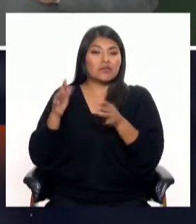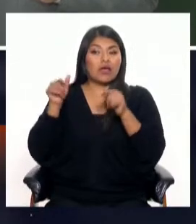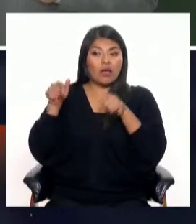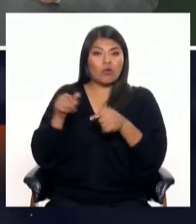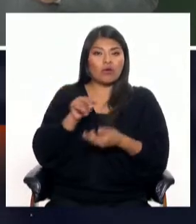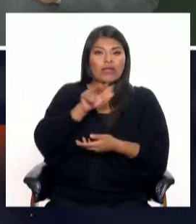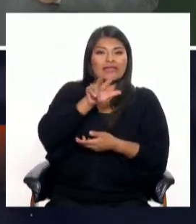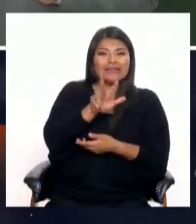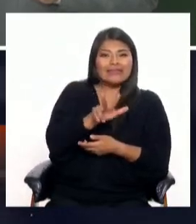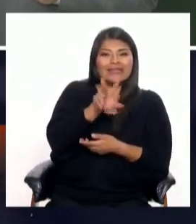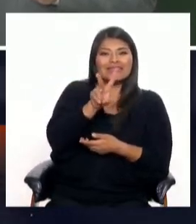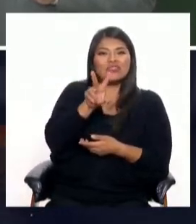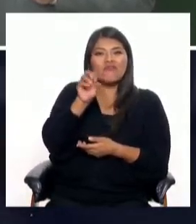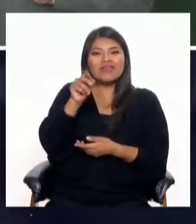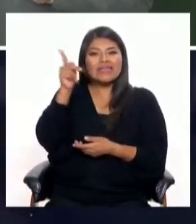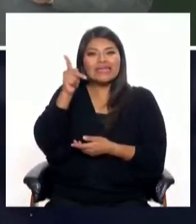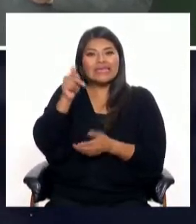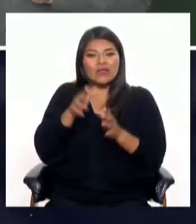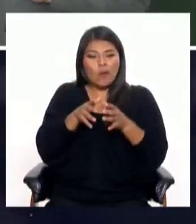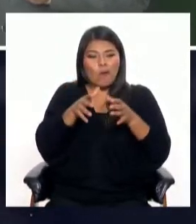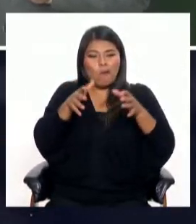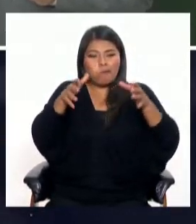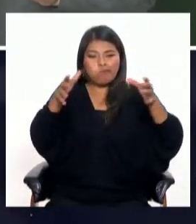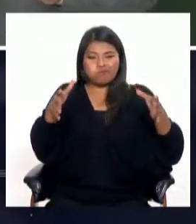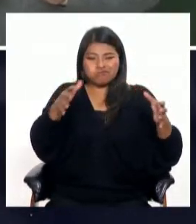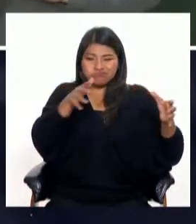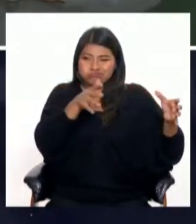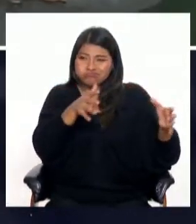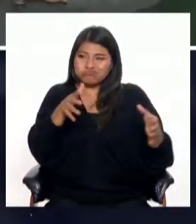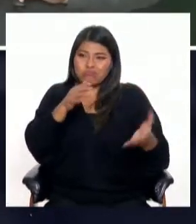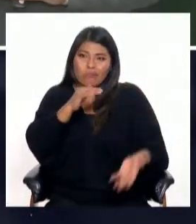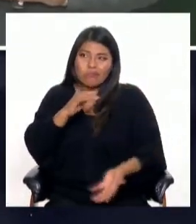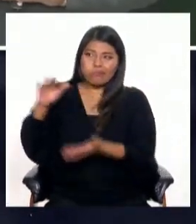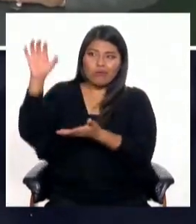más de 320 kilos puede superar ese monto. Gracias,